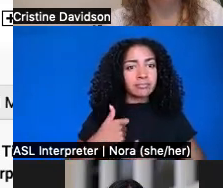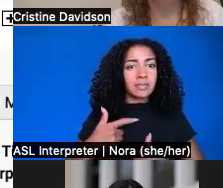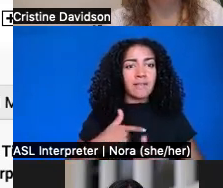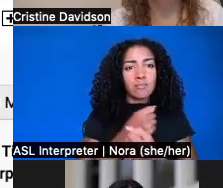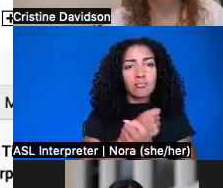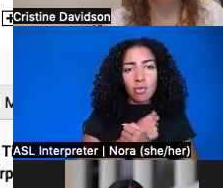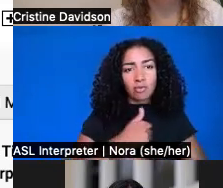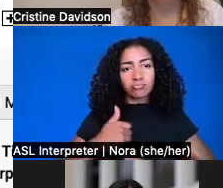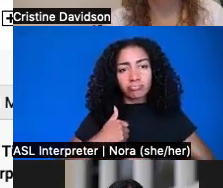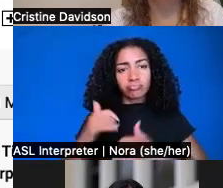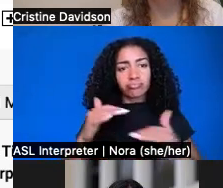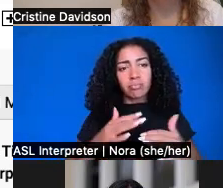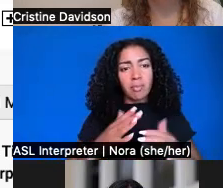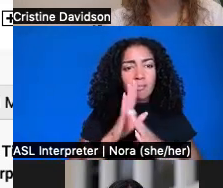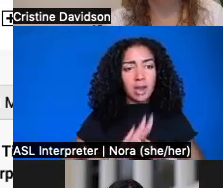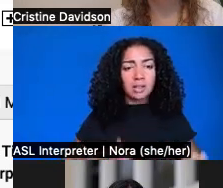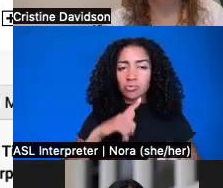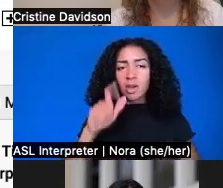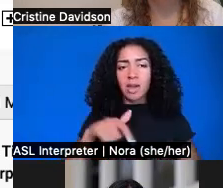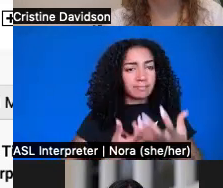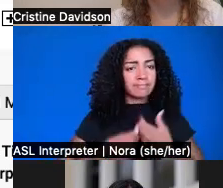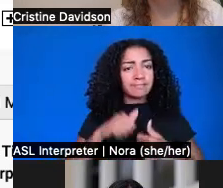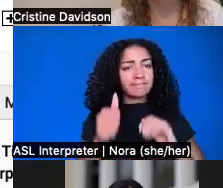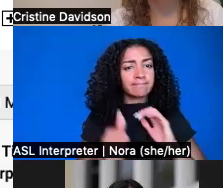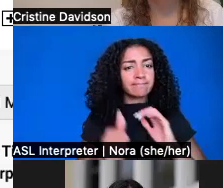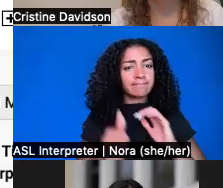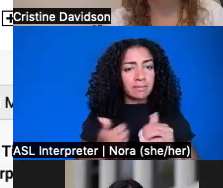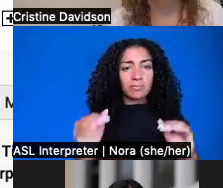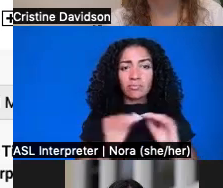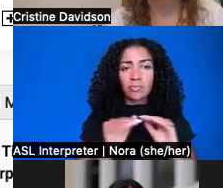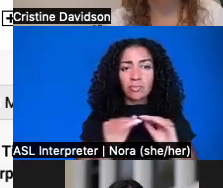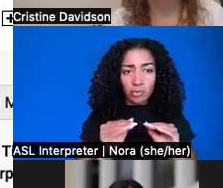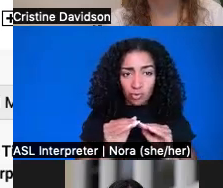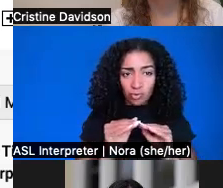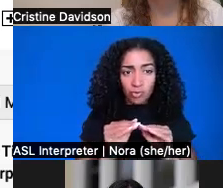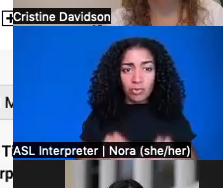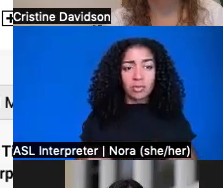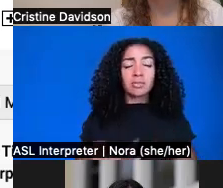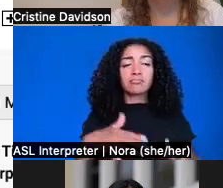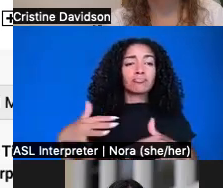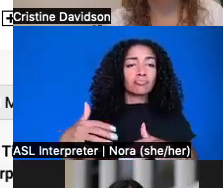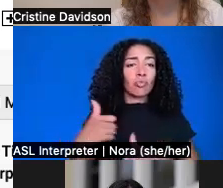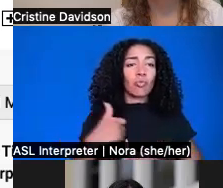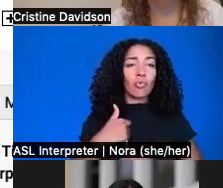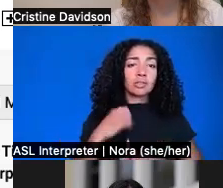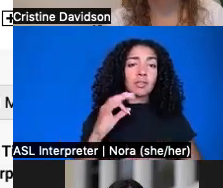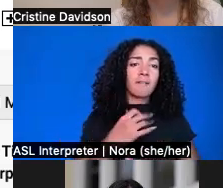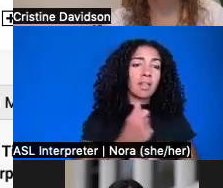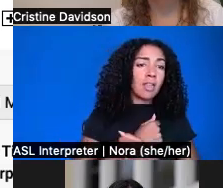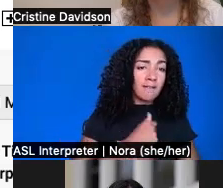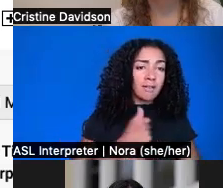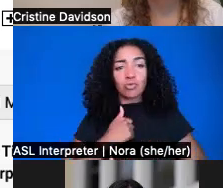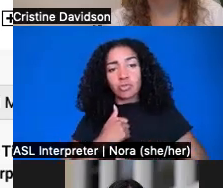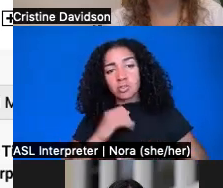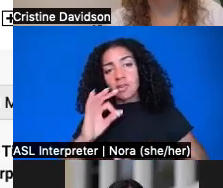escondernos más. Somos guerreros del amor y guerreros de la paz. Sí, no vamos a escondernos